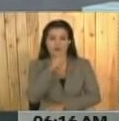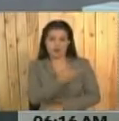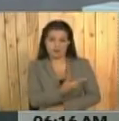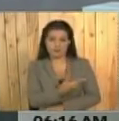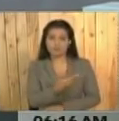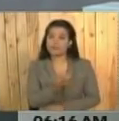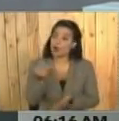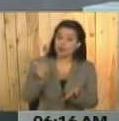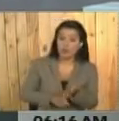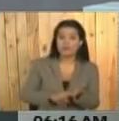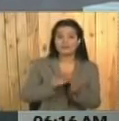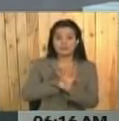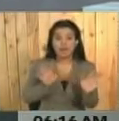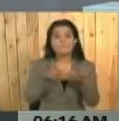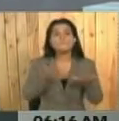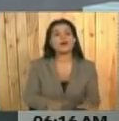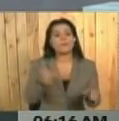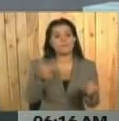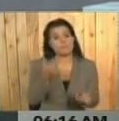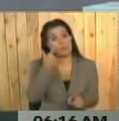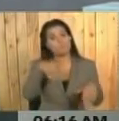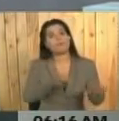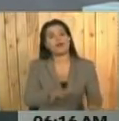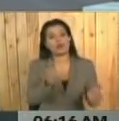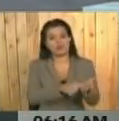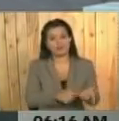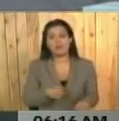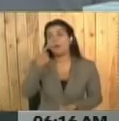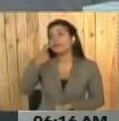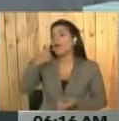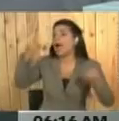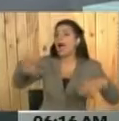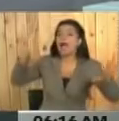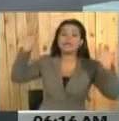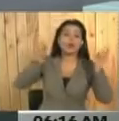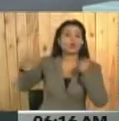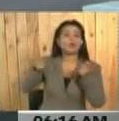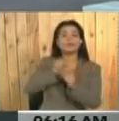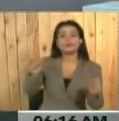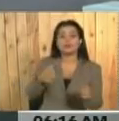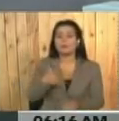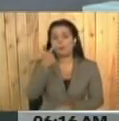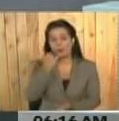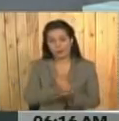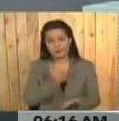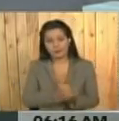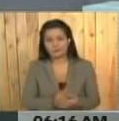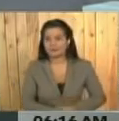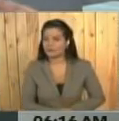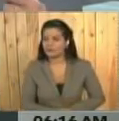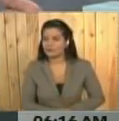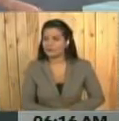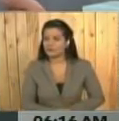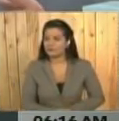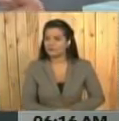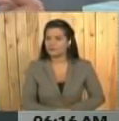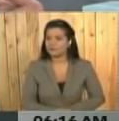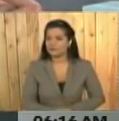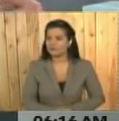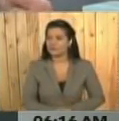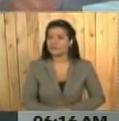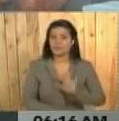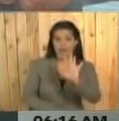nuevamente un paro vamos a ver quién será el que dirá ahora que se le escapó de las manos que se le escapó de las manos Ahora hay una denuncia en